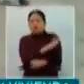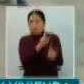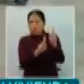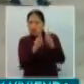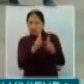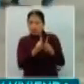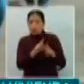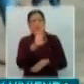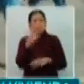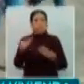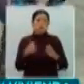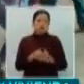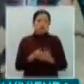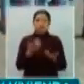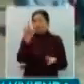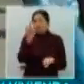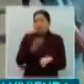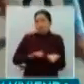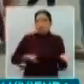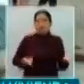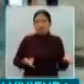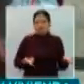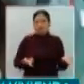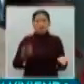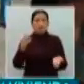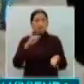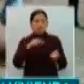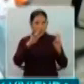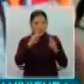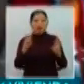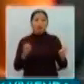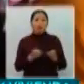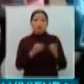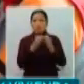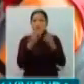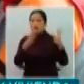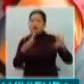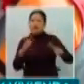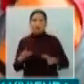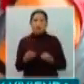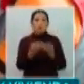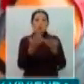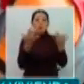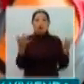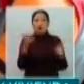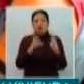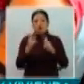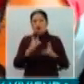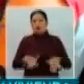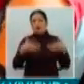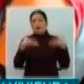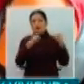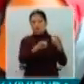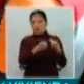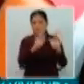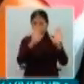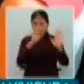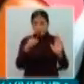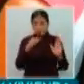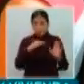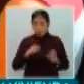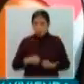¿Con qué propósito? Con el propósito de conocer cuánta gente vive ahí. Eso nos permite